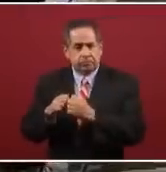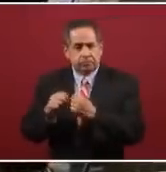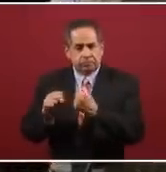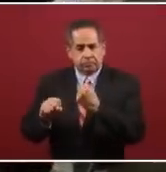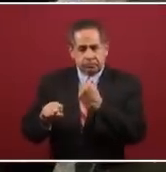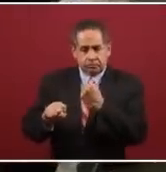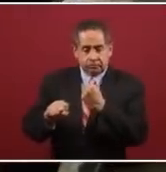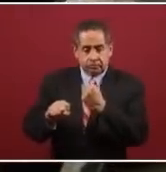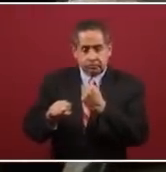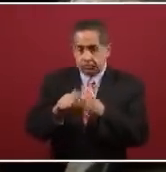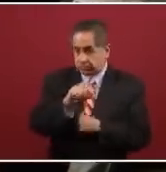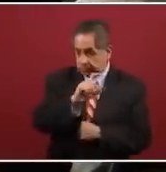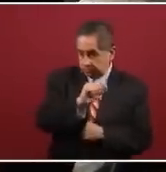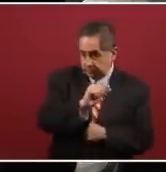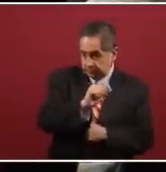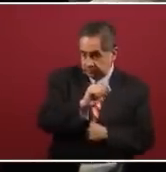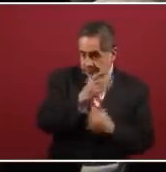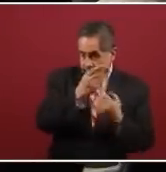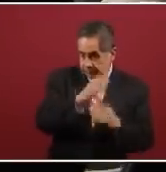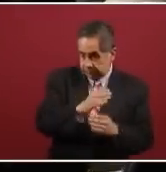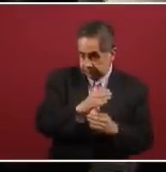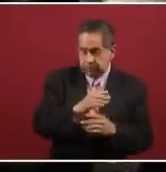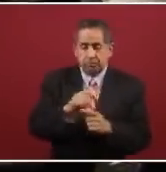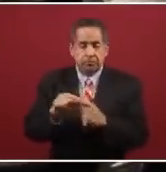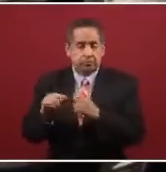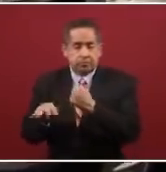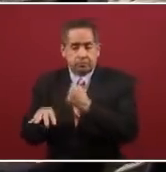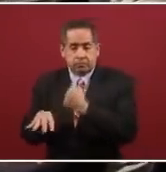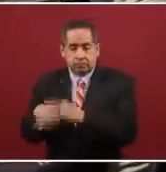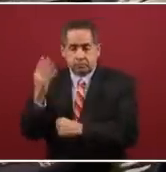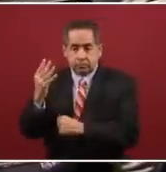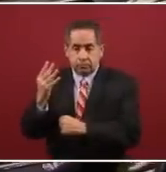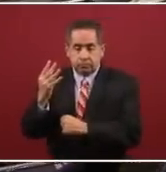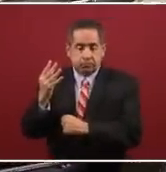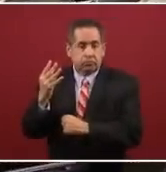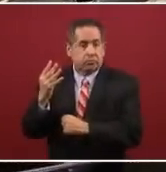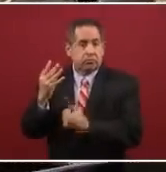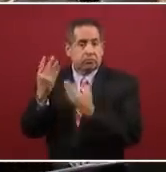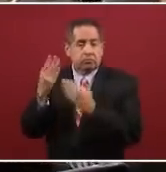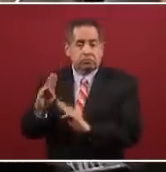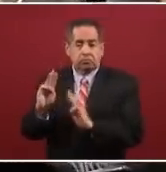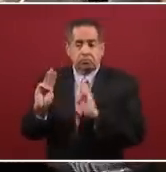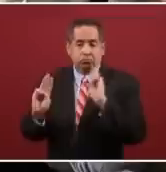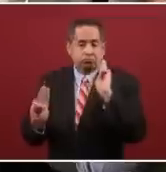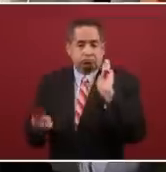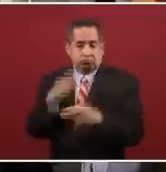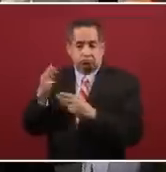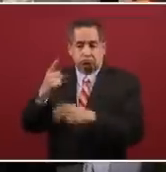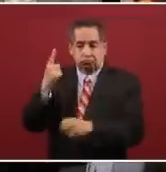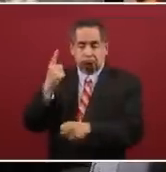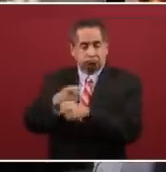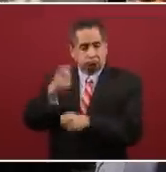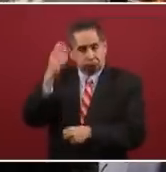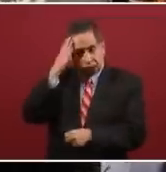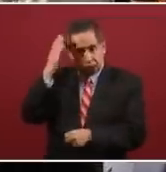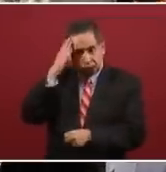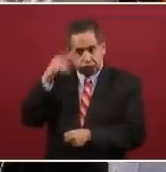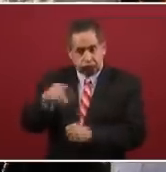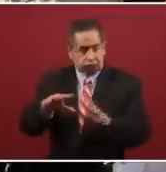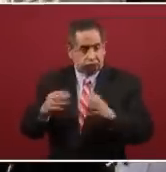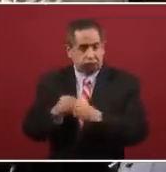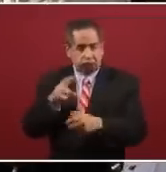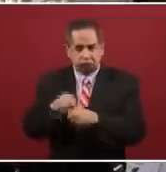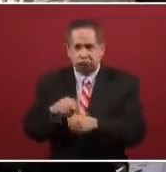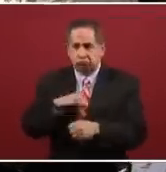de los 20 bancos más grandes del mundo. Entre estos 22